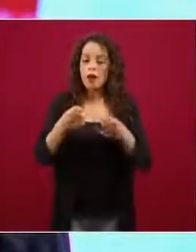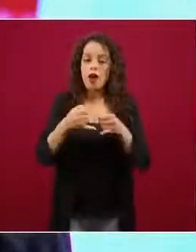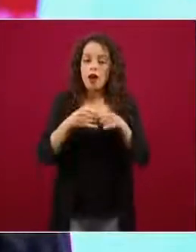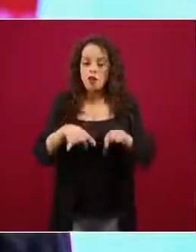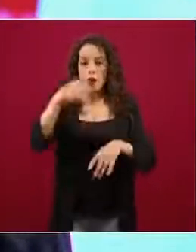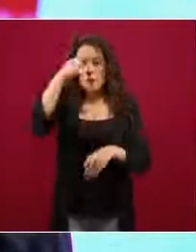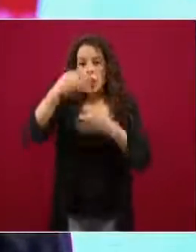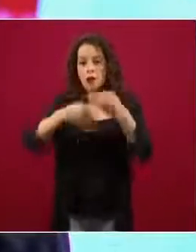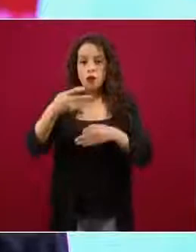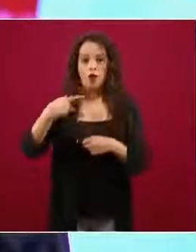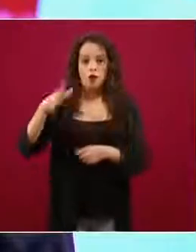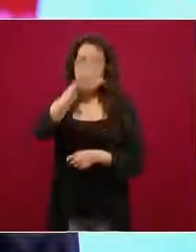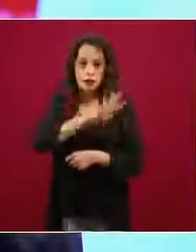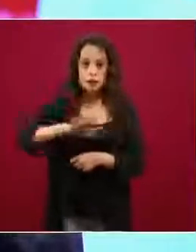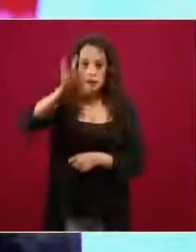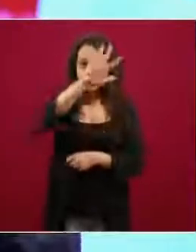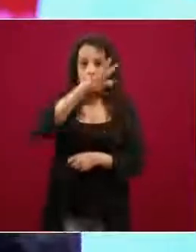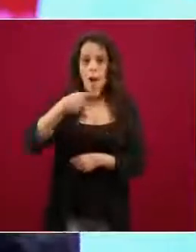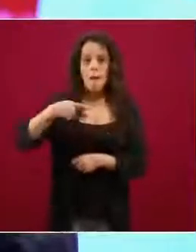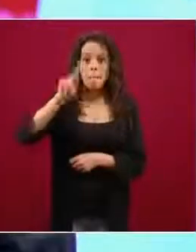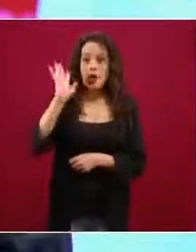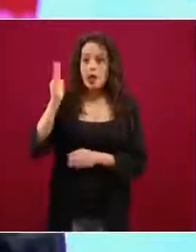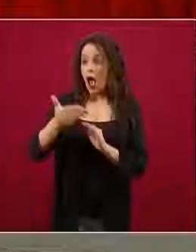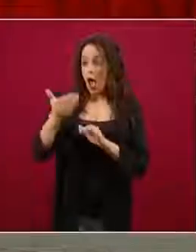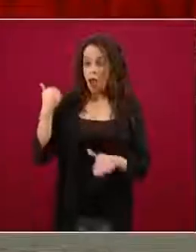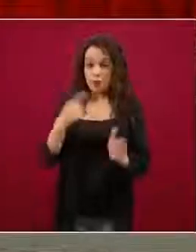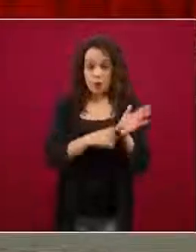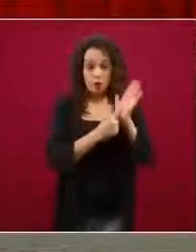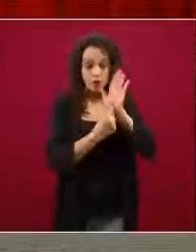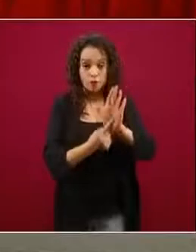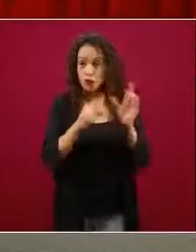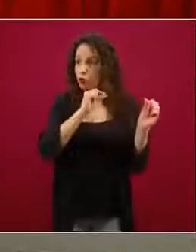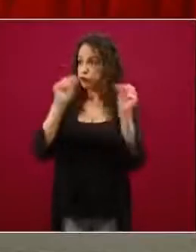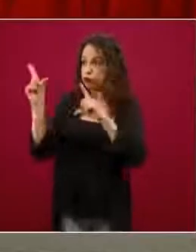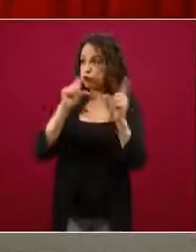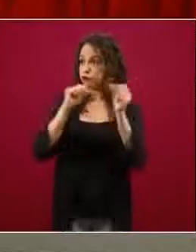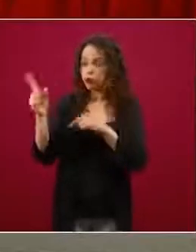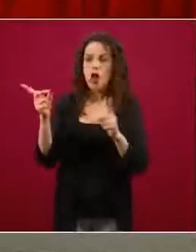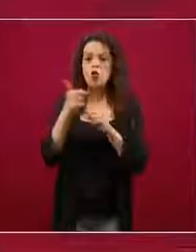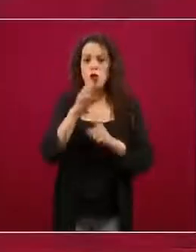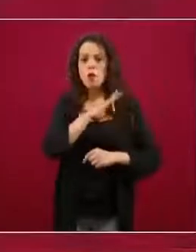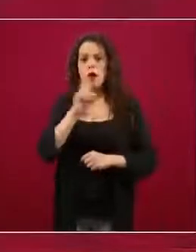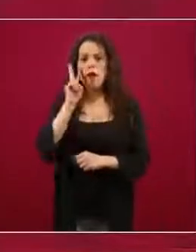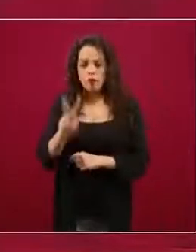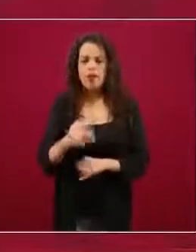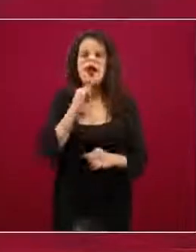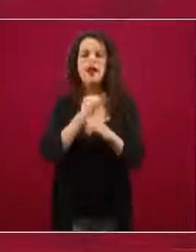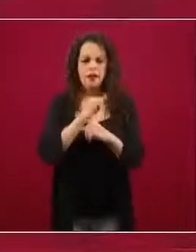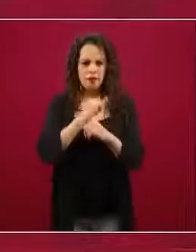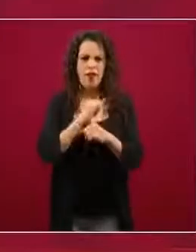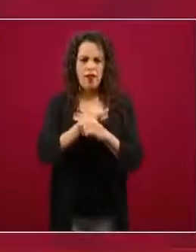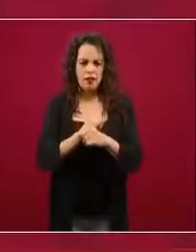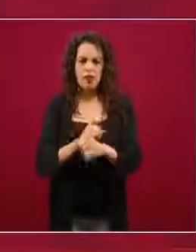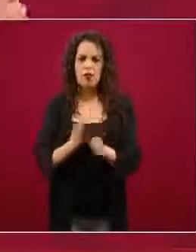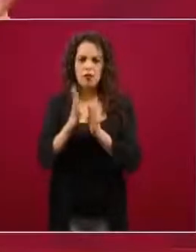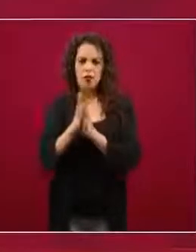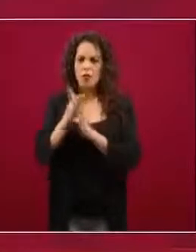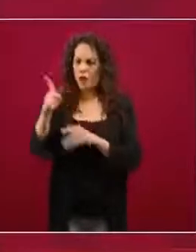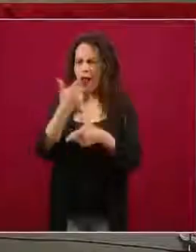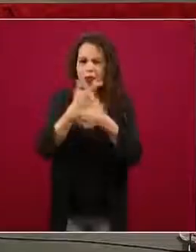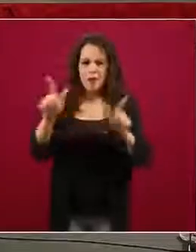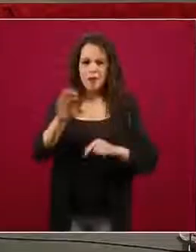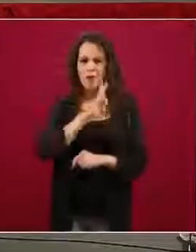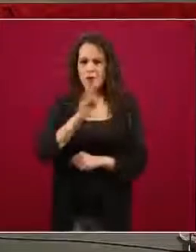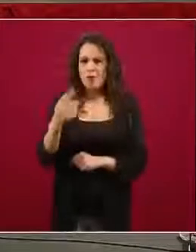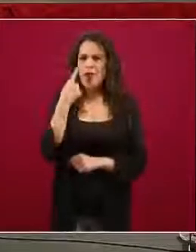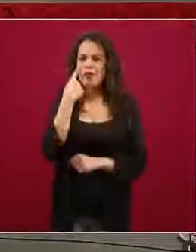que esté antes presentado está ahí. Por favor, no se limiten en encontrarlo. Vamos a dar lugar a la última con